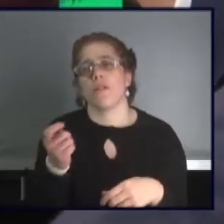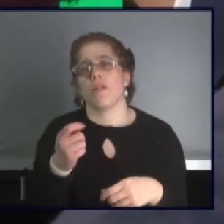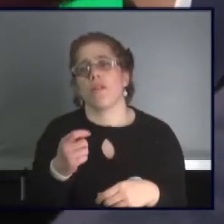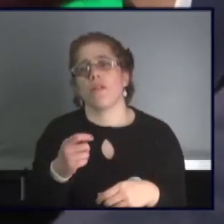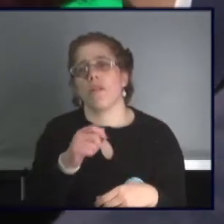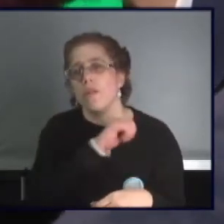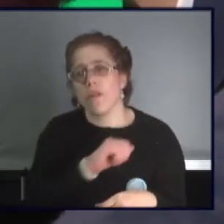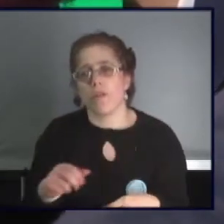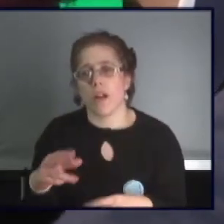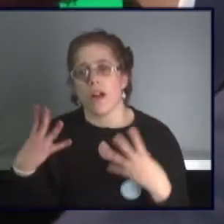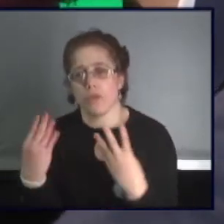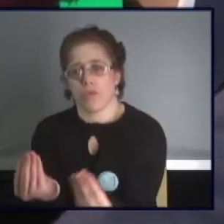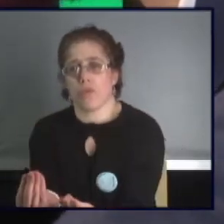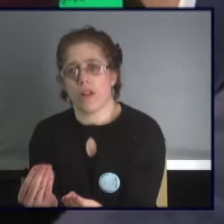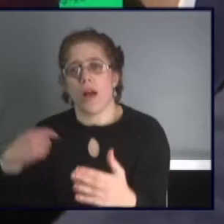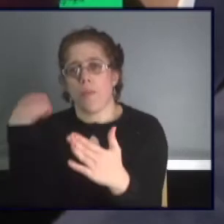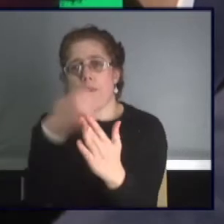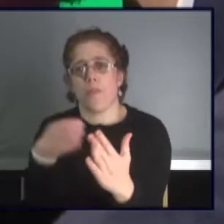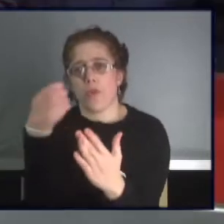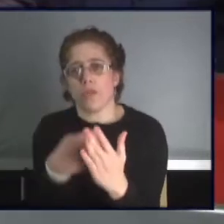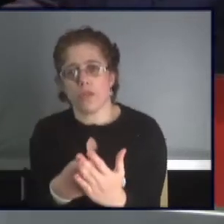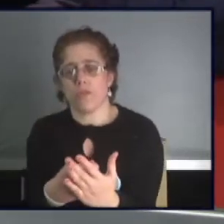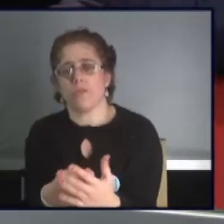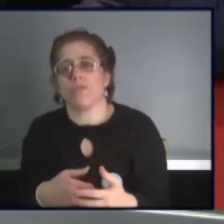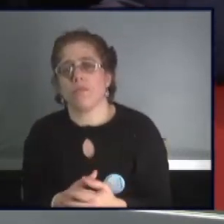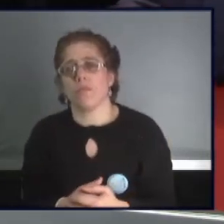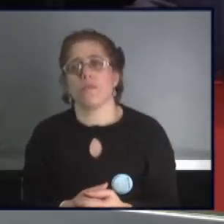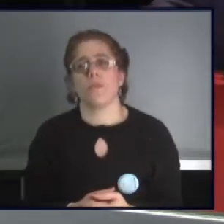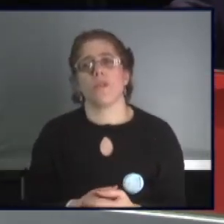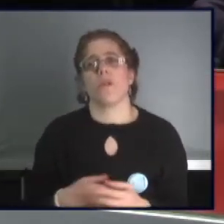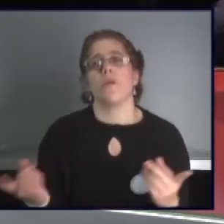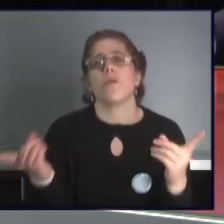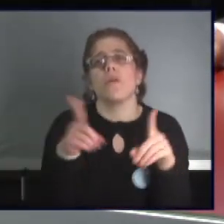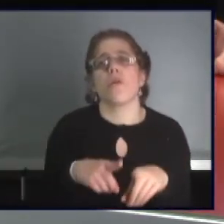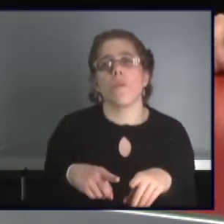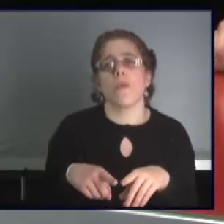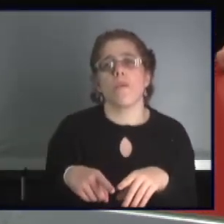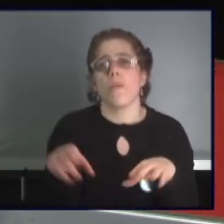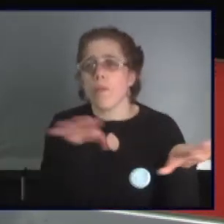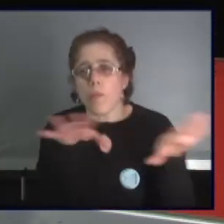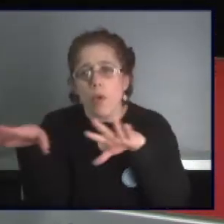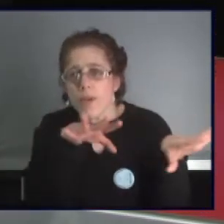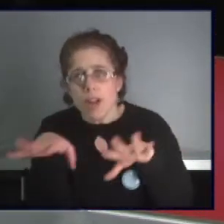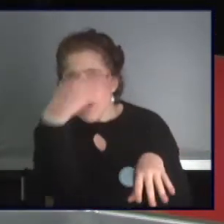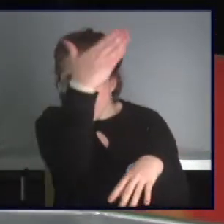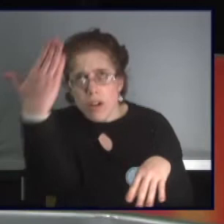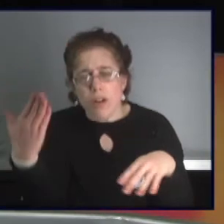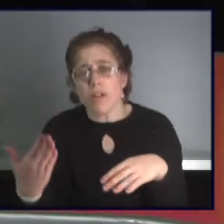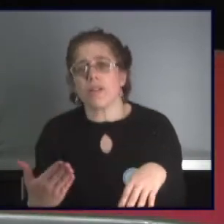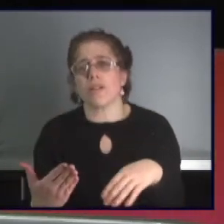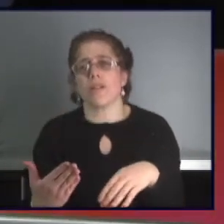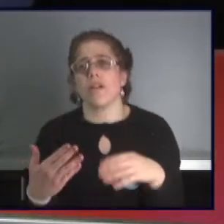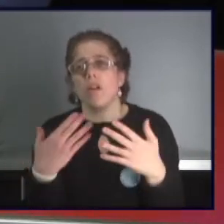complicidad estos sectores son todos no pero hay que depurarlo sin como móvil y con la gente movilizándose y